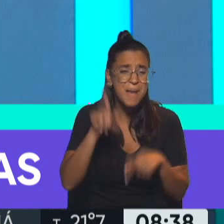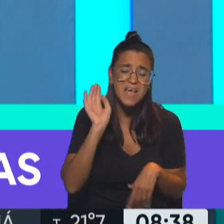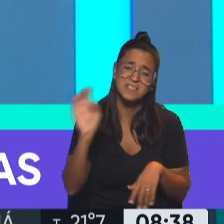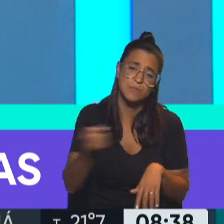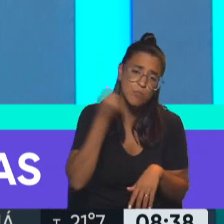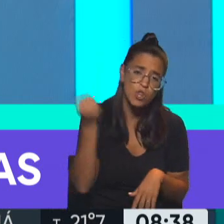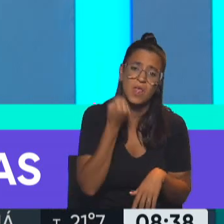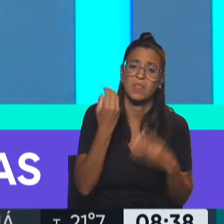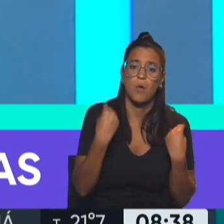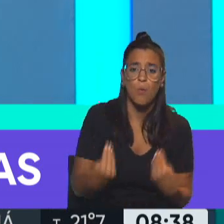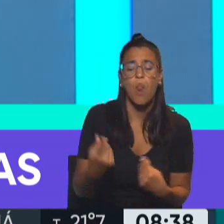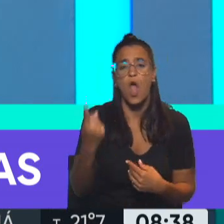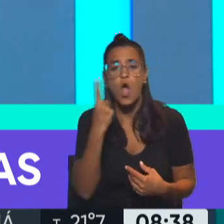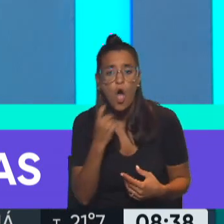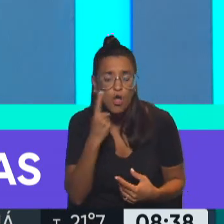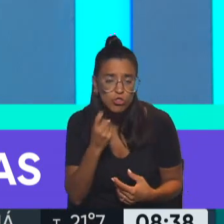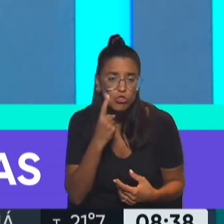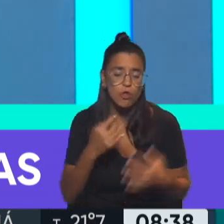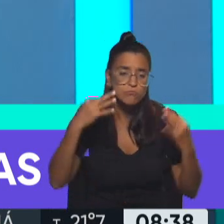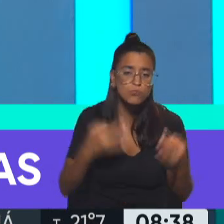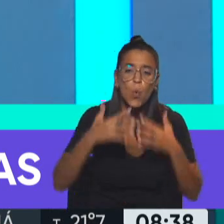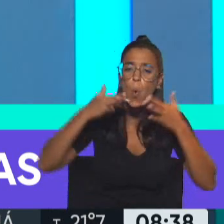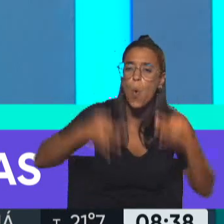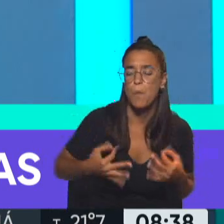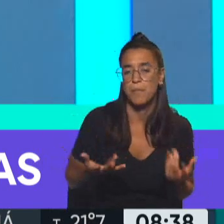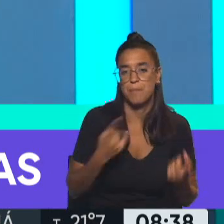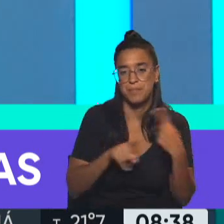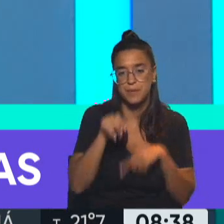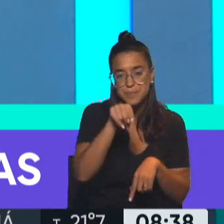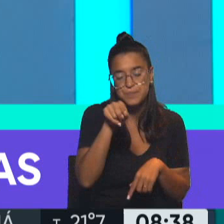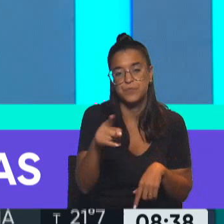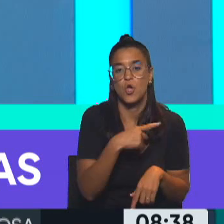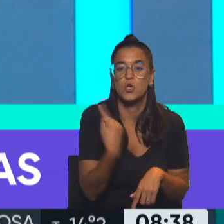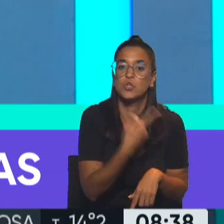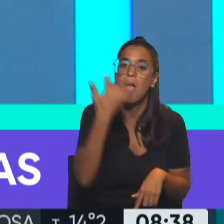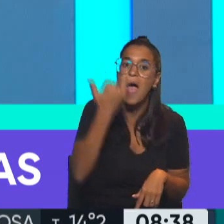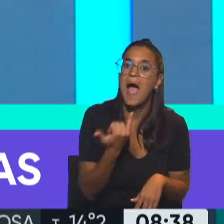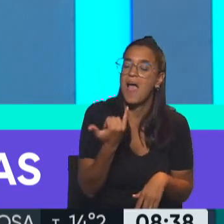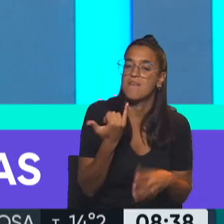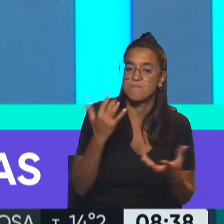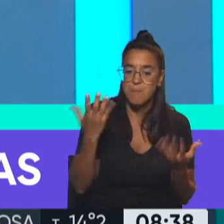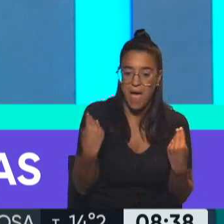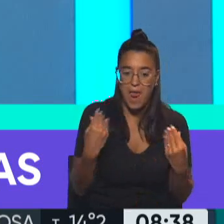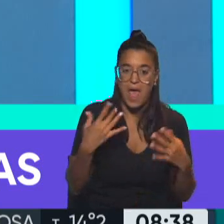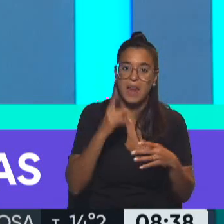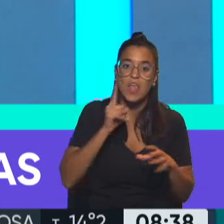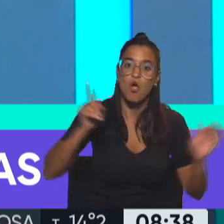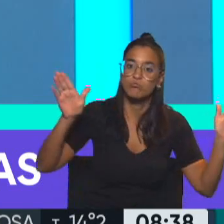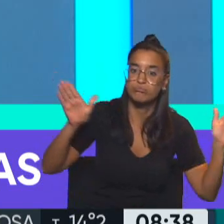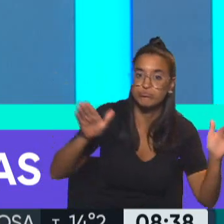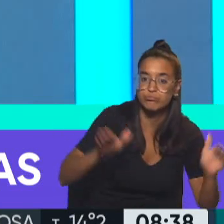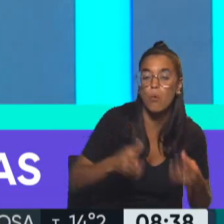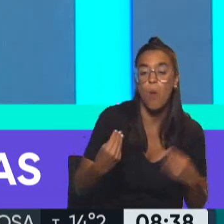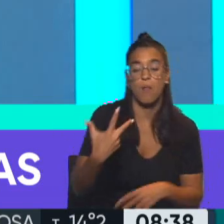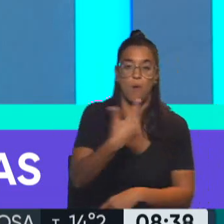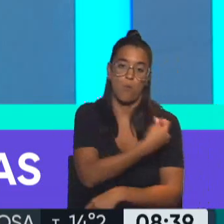el protocolo es el control, hacerlos cumplir. Pero en este caso tenemos una herramienta para minimizar los riesgos y es la